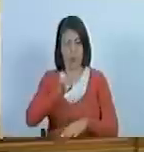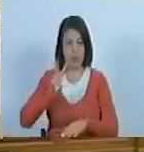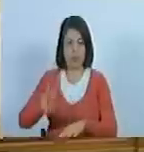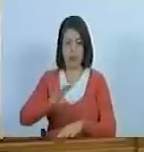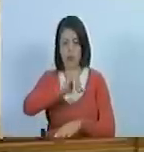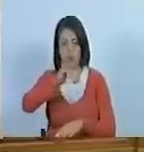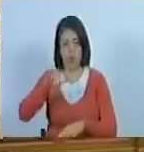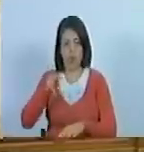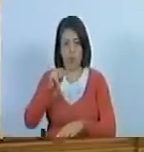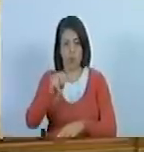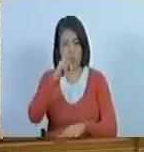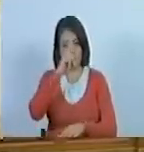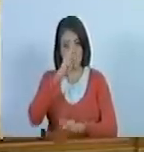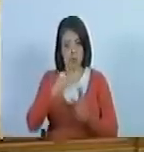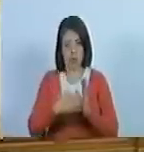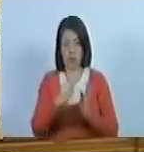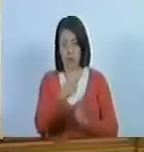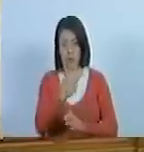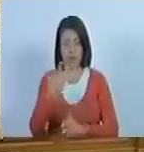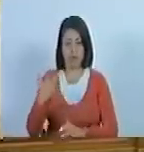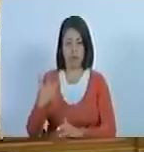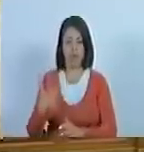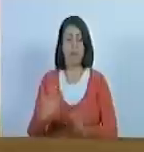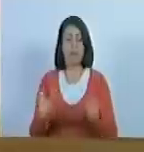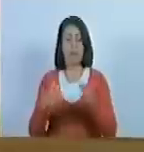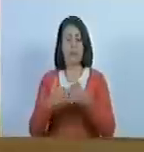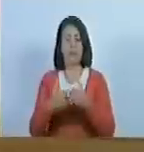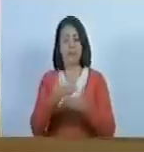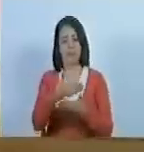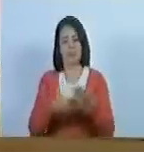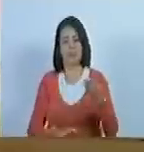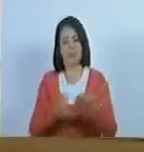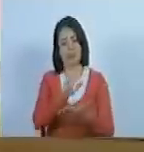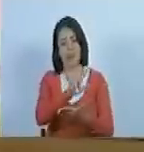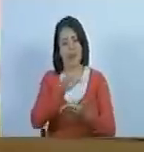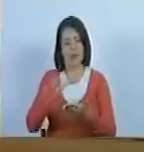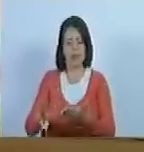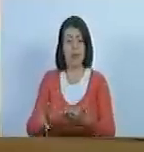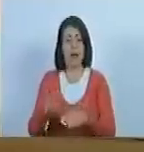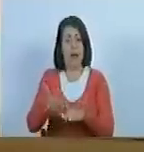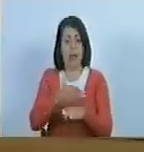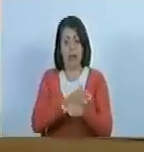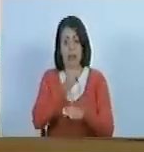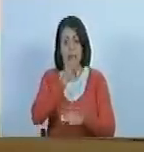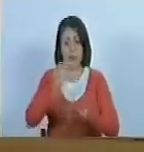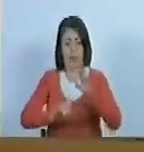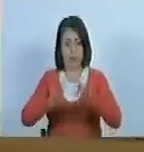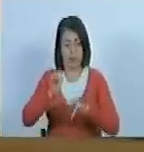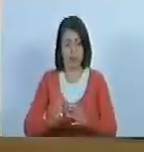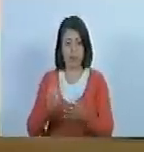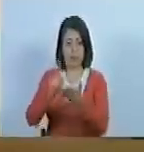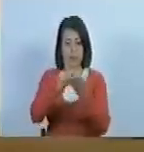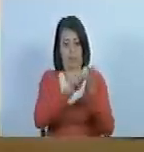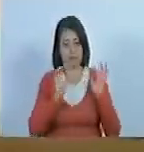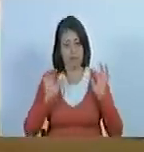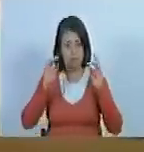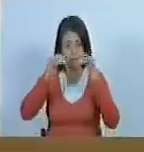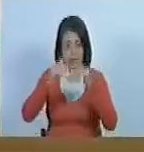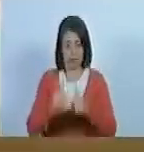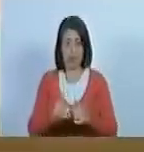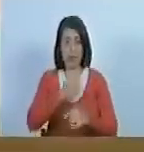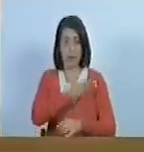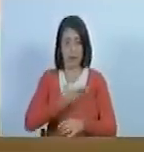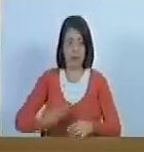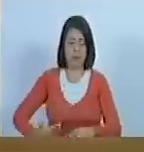22 de junio de 2023. Acta número 33. Previo anuncio de secretaría de la existencia del quórum reglamentario,